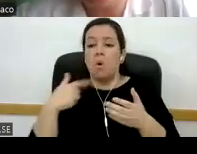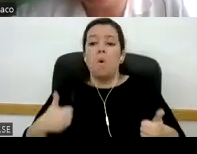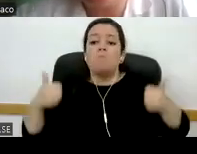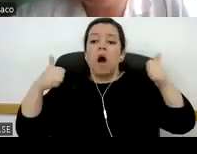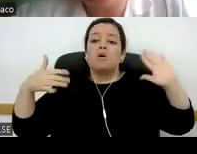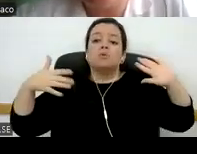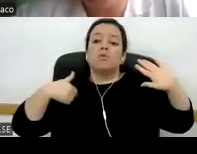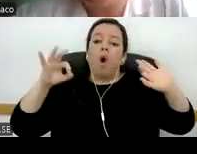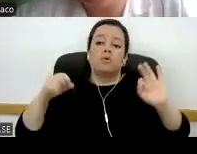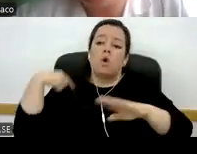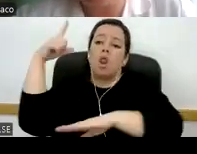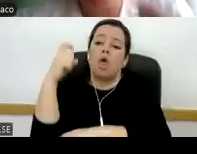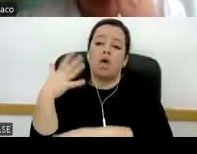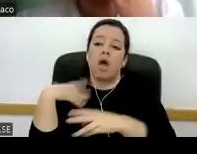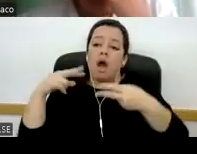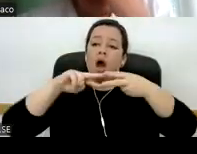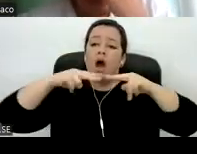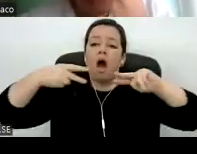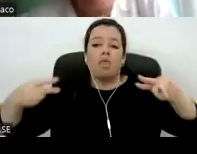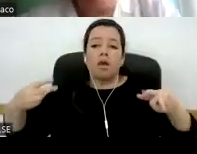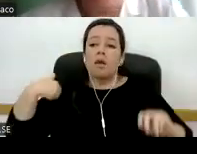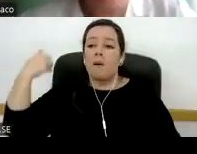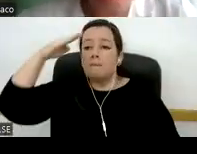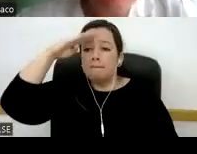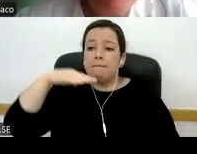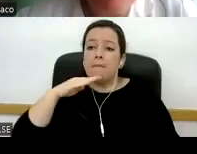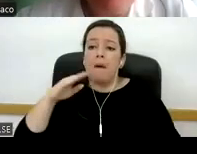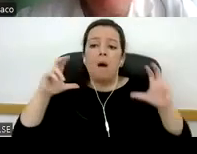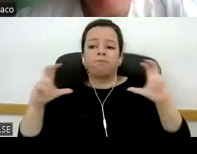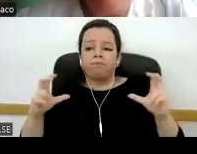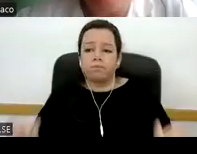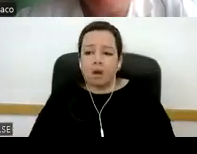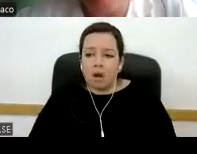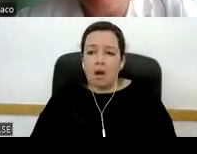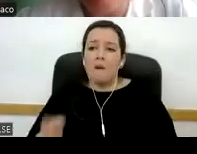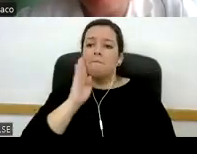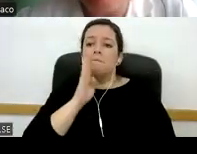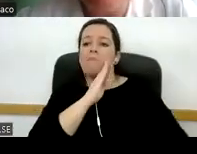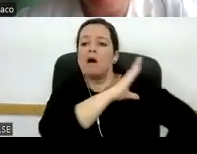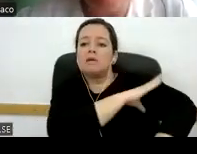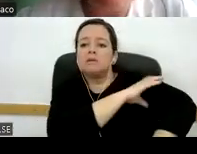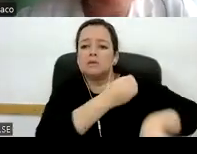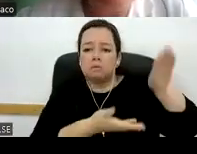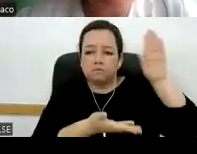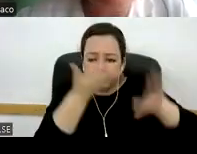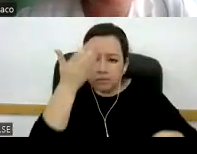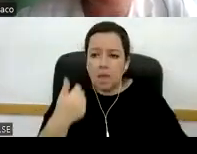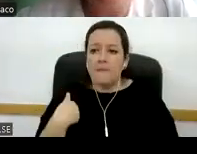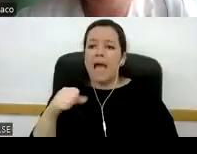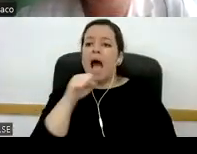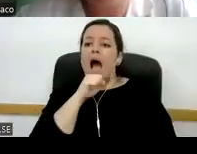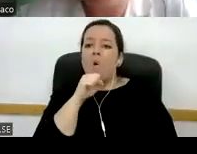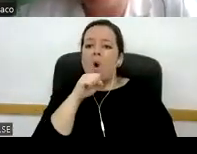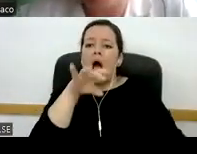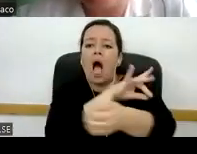marcado por la genética. Yo no puedo hacer nada. Mi padre era gordo, mi madre era hipertensa, mi abuela murió de